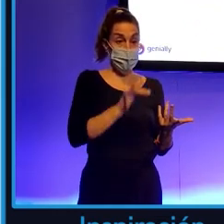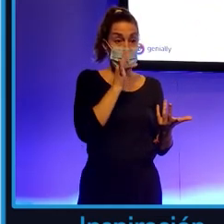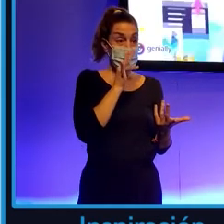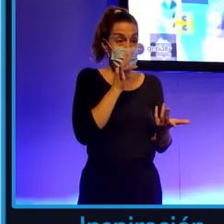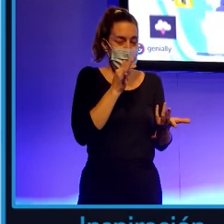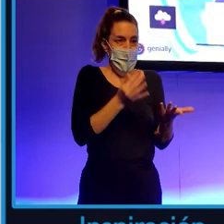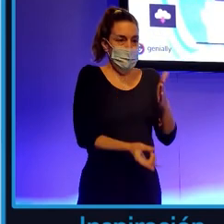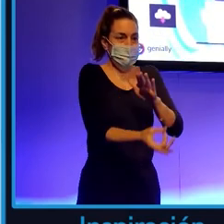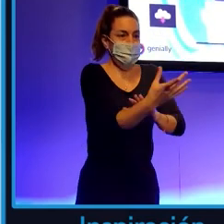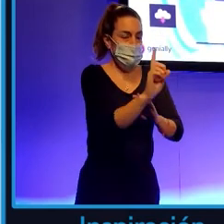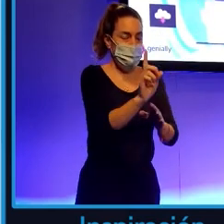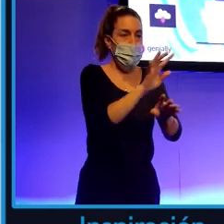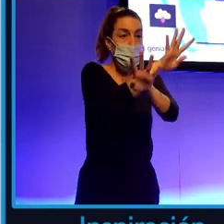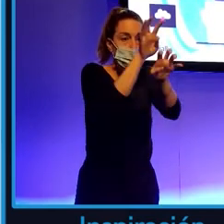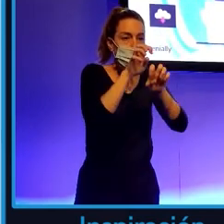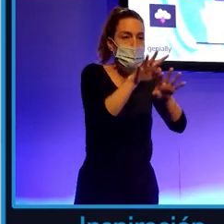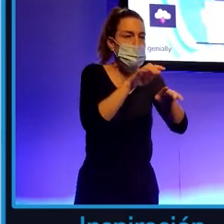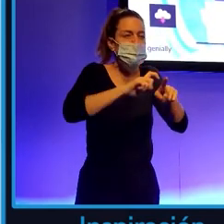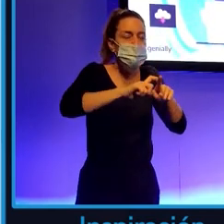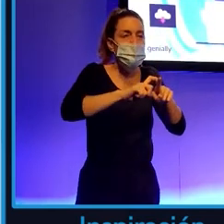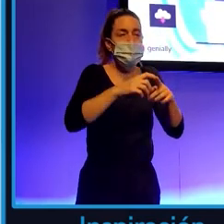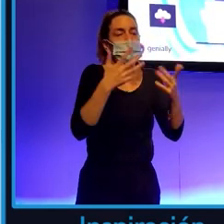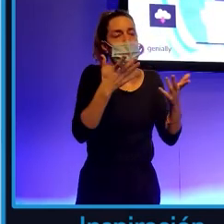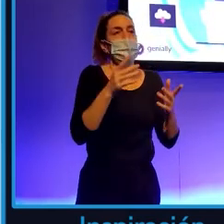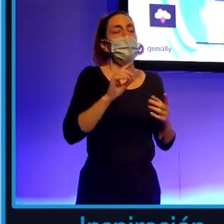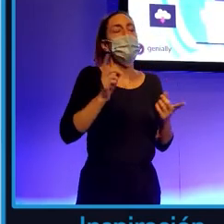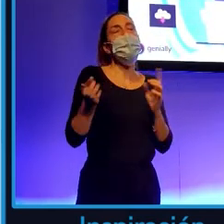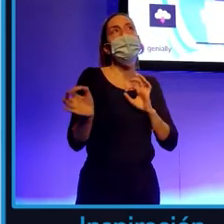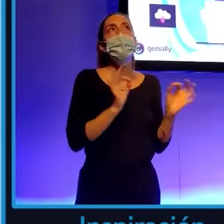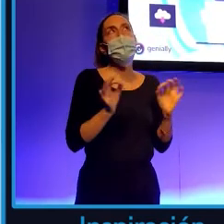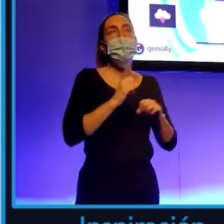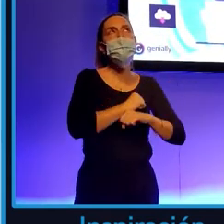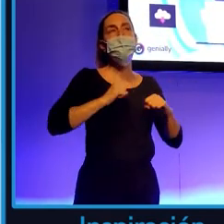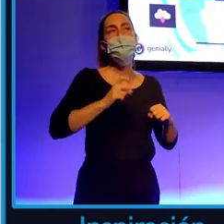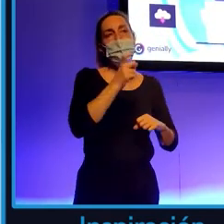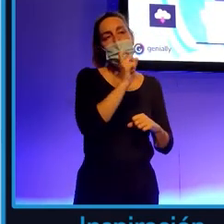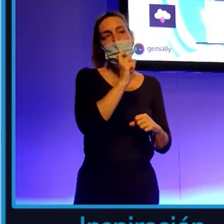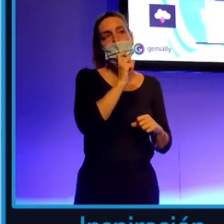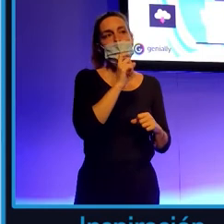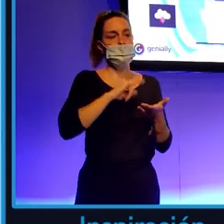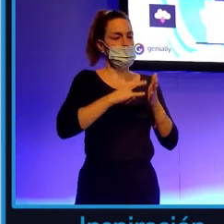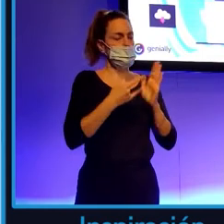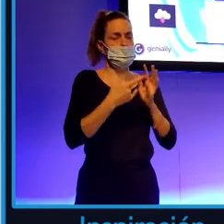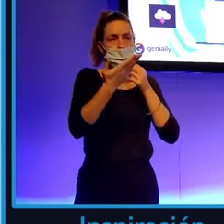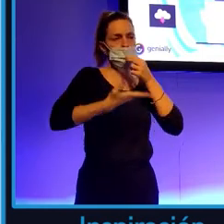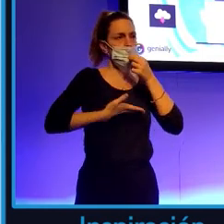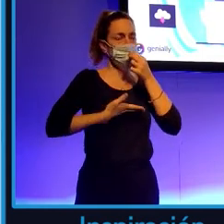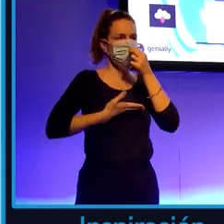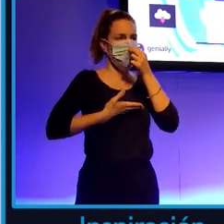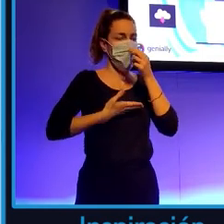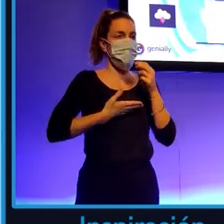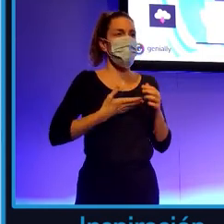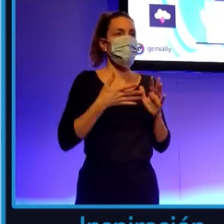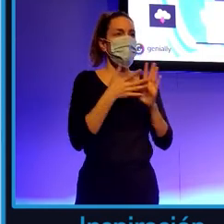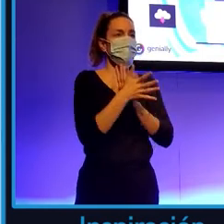conocemos lo primero es que utilicemos lo que hablábamos al principio utilicemos la tecnología en beneficio propio no